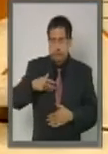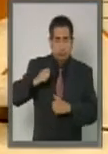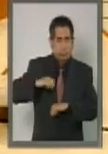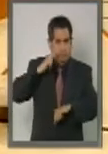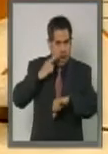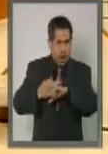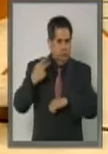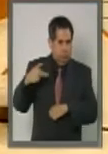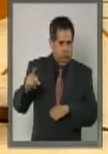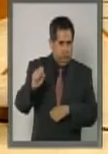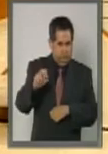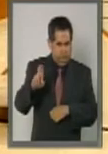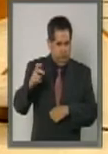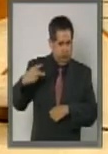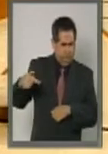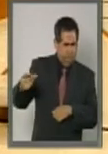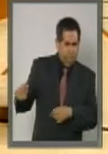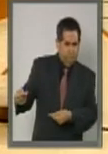cancillería,